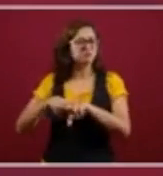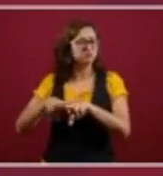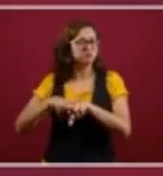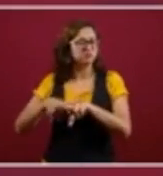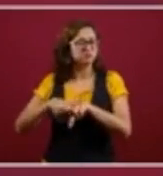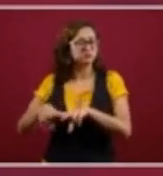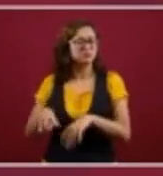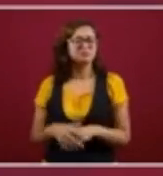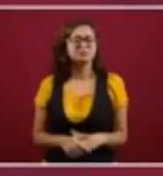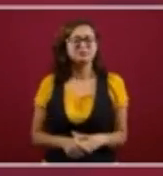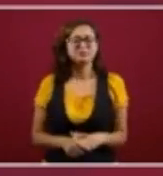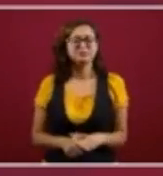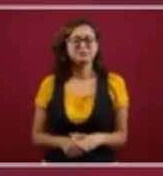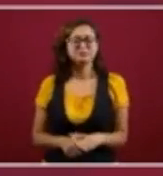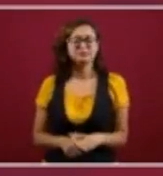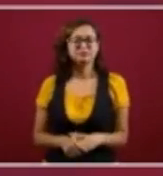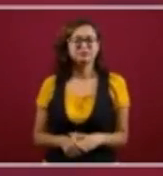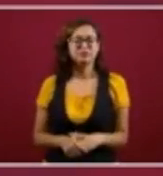Y